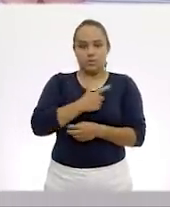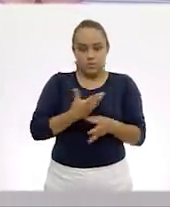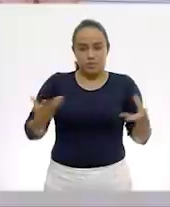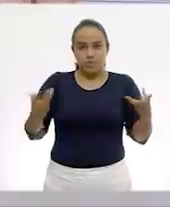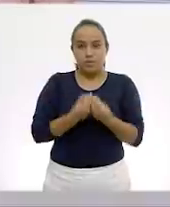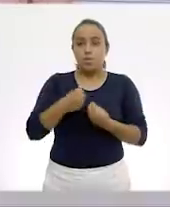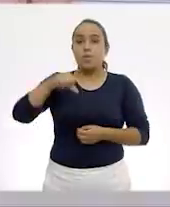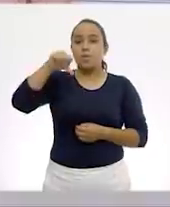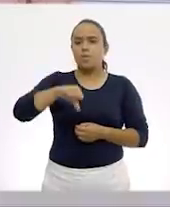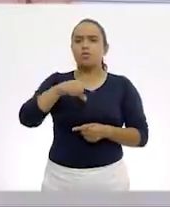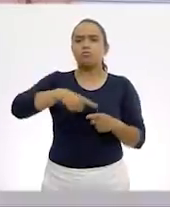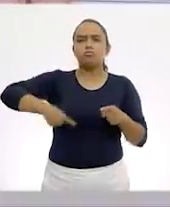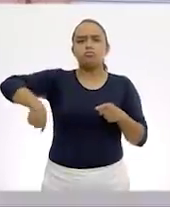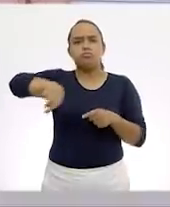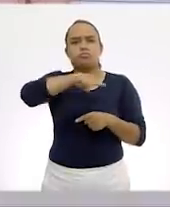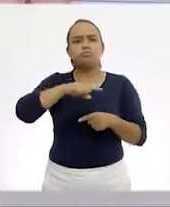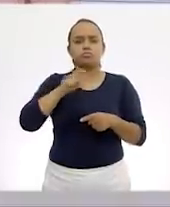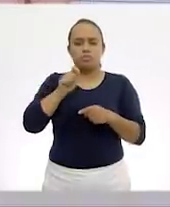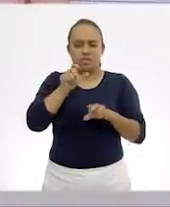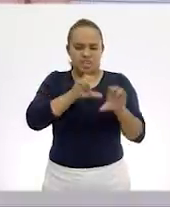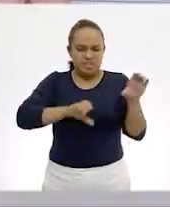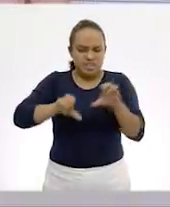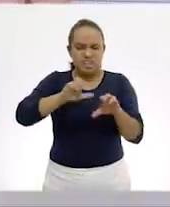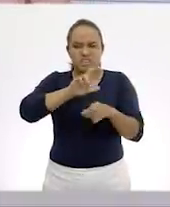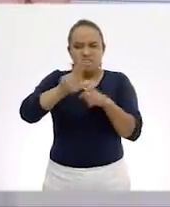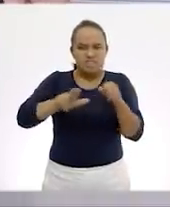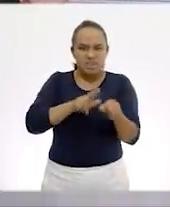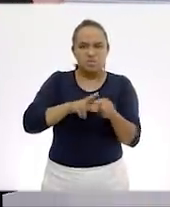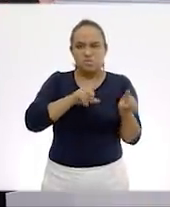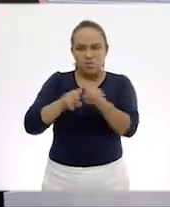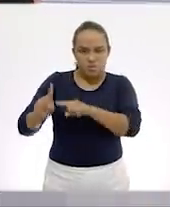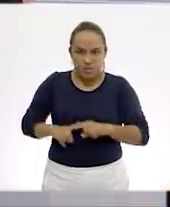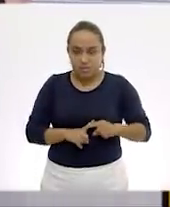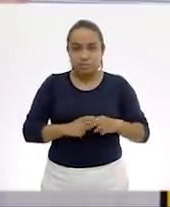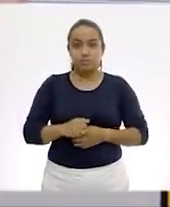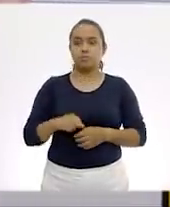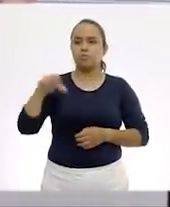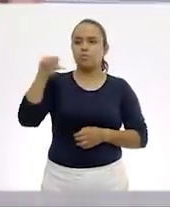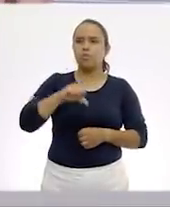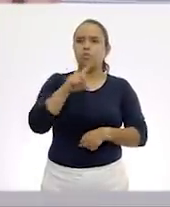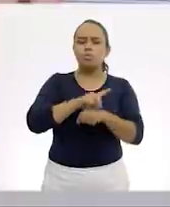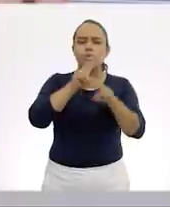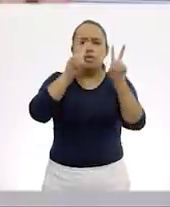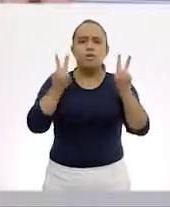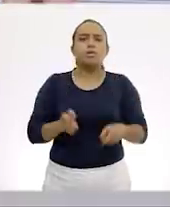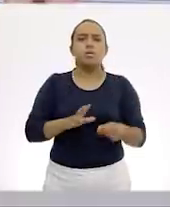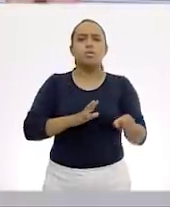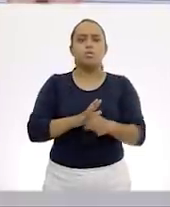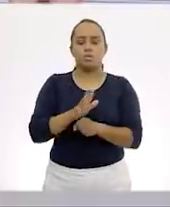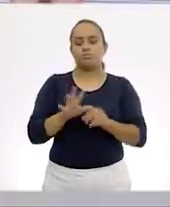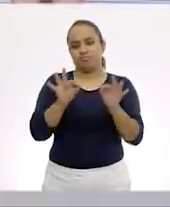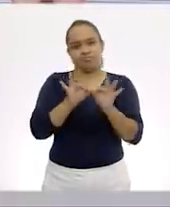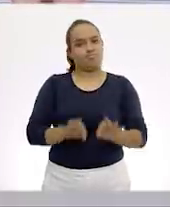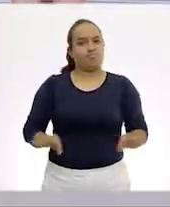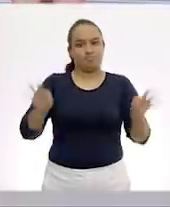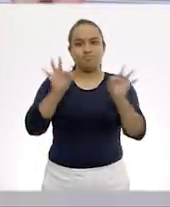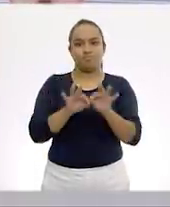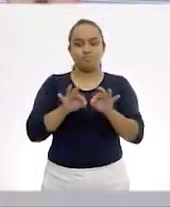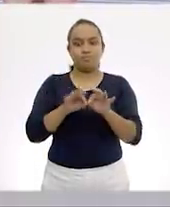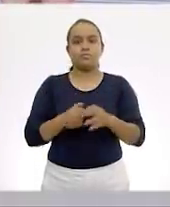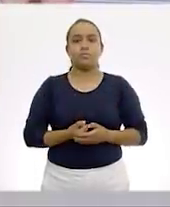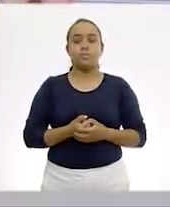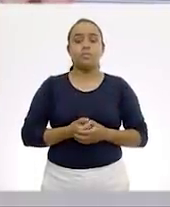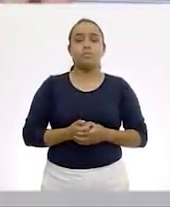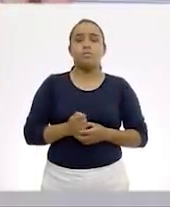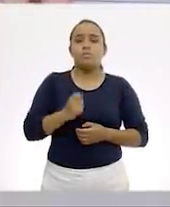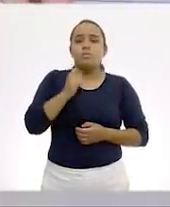con ustedes en este espacio de Ciencias Naturales. El día de hoy hablaremos de un tema muy importante, el cual